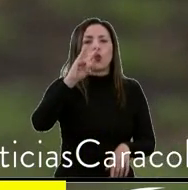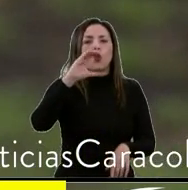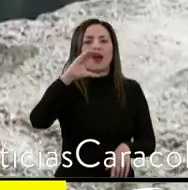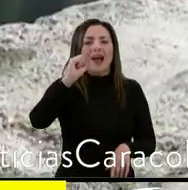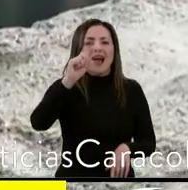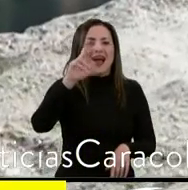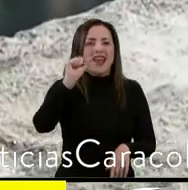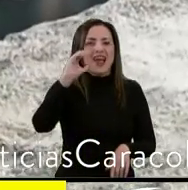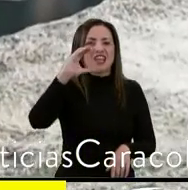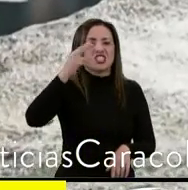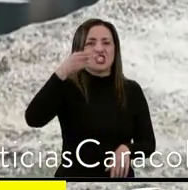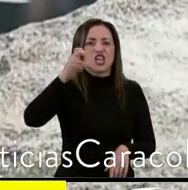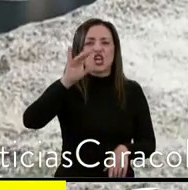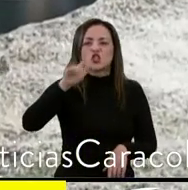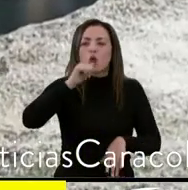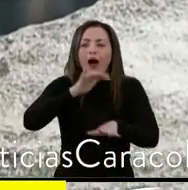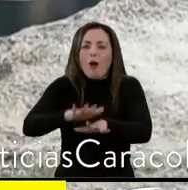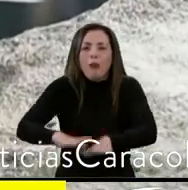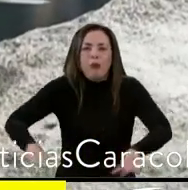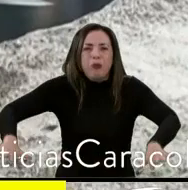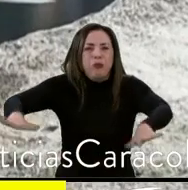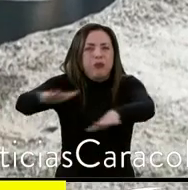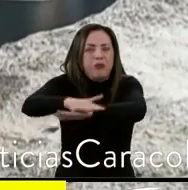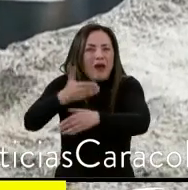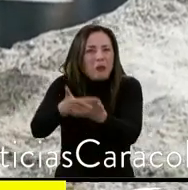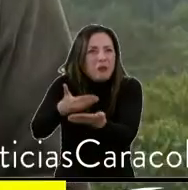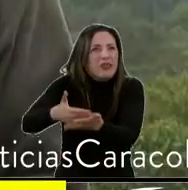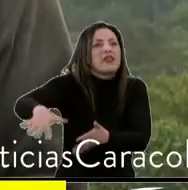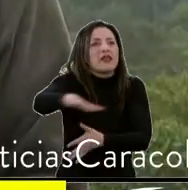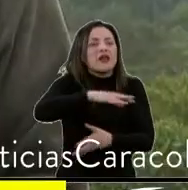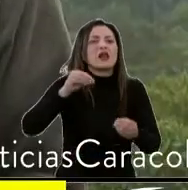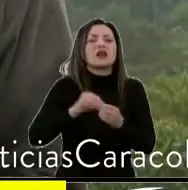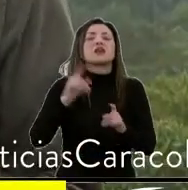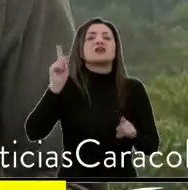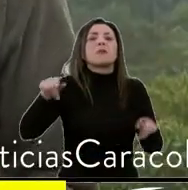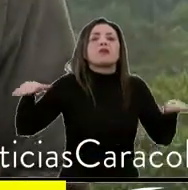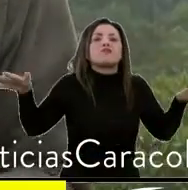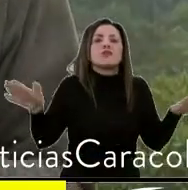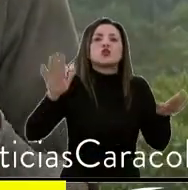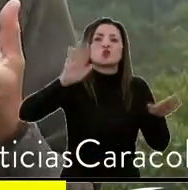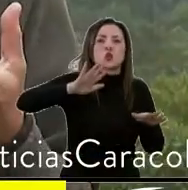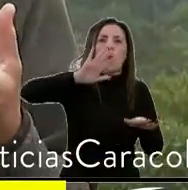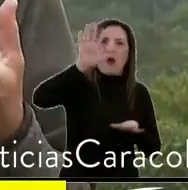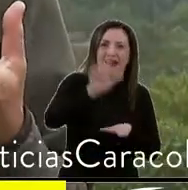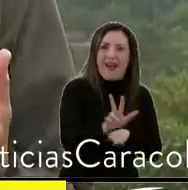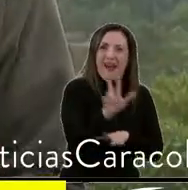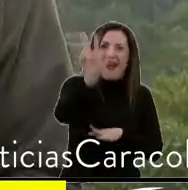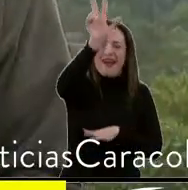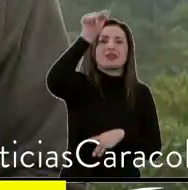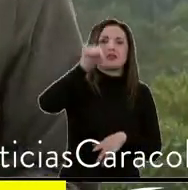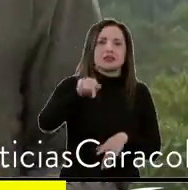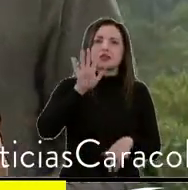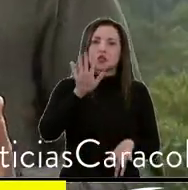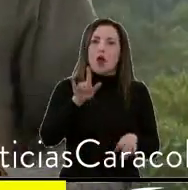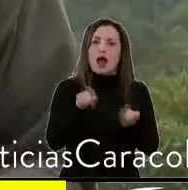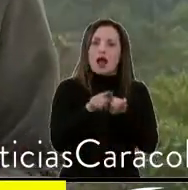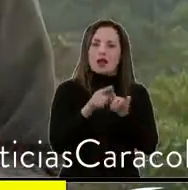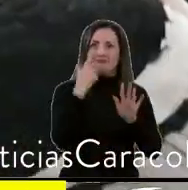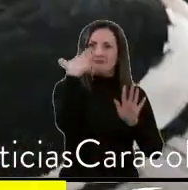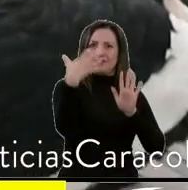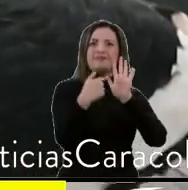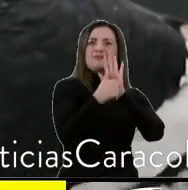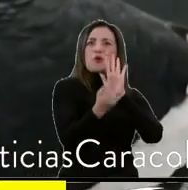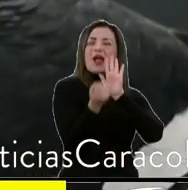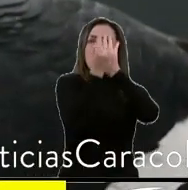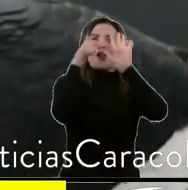Histotolus apollinari. El cóndor de los Andes, que es nuestra ave nacional, es una especie representativa, es una especie que en Colombia, de hecho, es difícil de ver